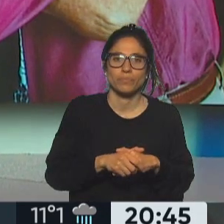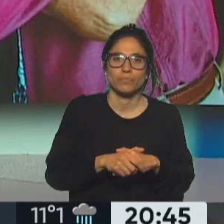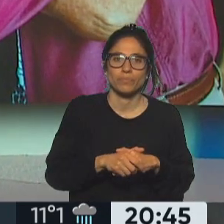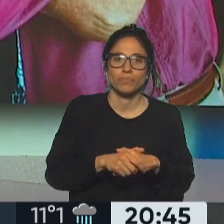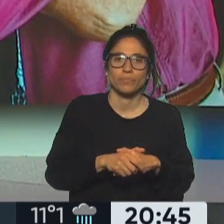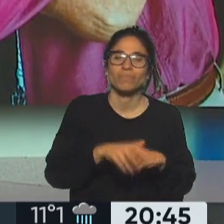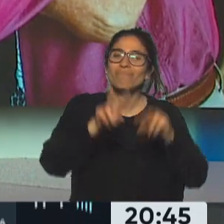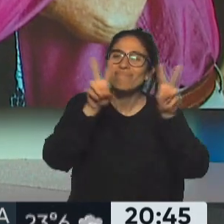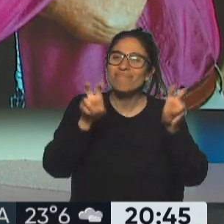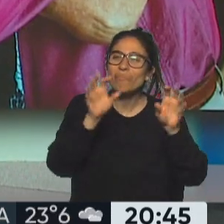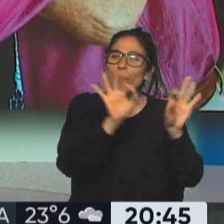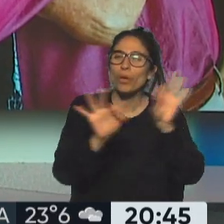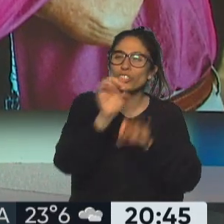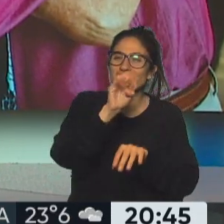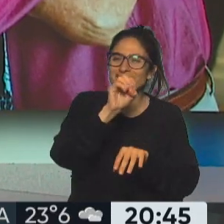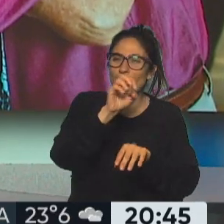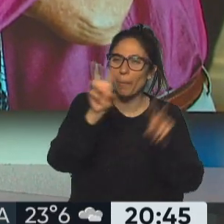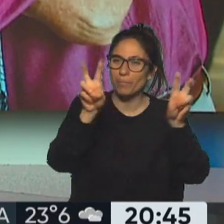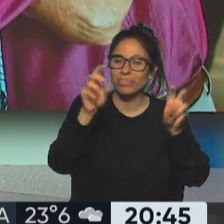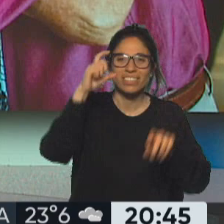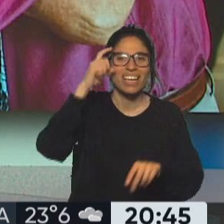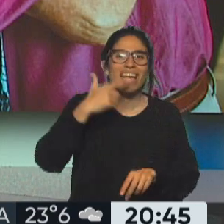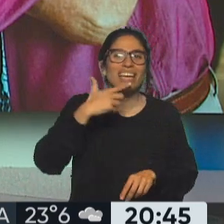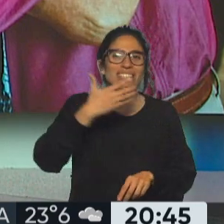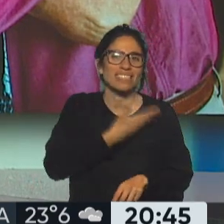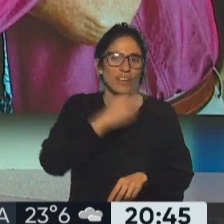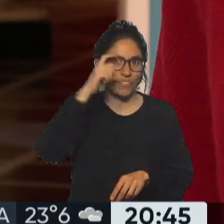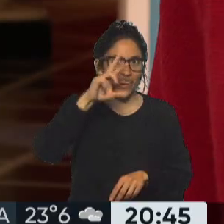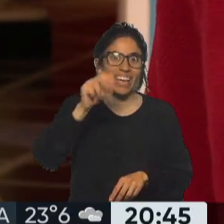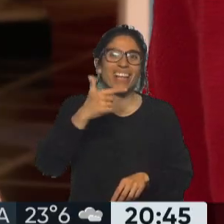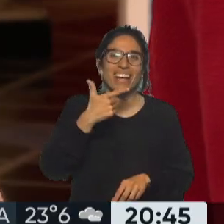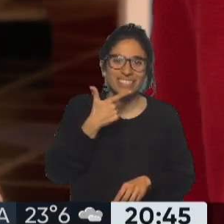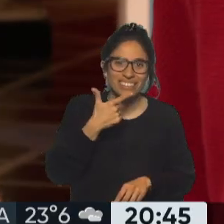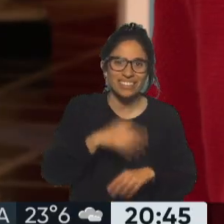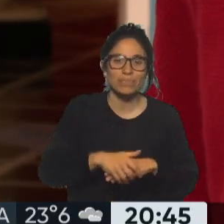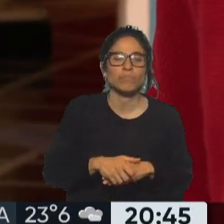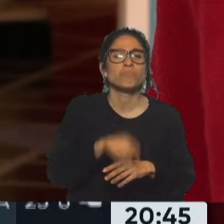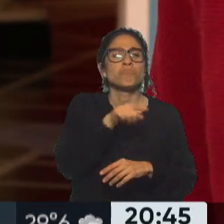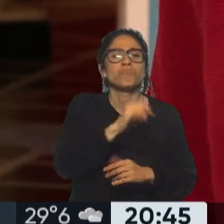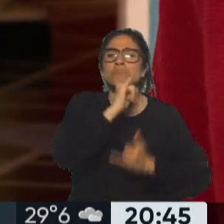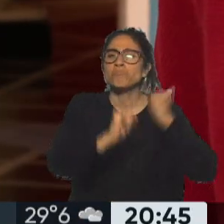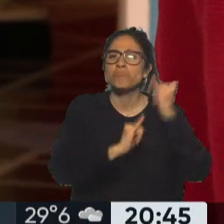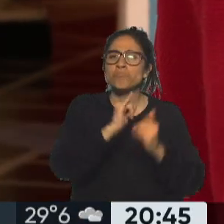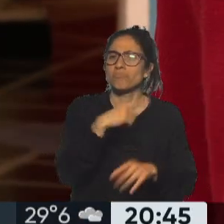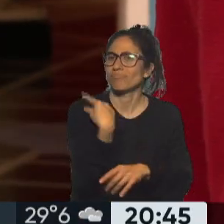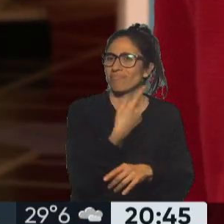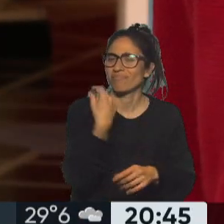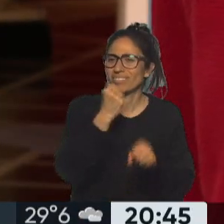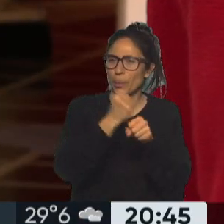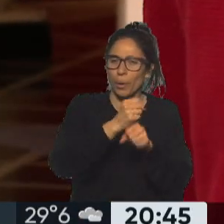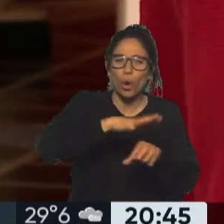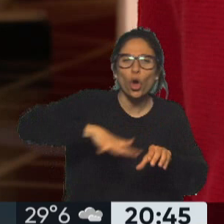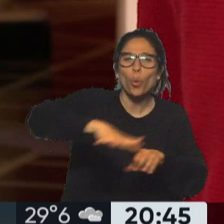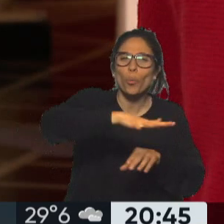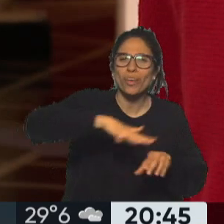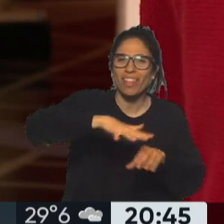Esferas. Estuvimos hablando a propósito de La mitad del infinito. Estamos trabajando con una comunidad que es la comunidad más 60, gente mayor de 60 años,